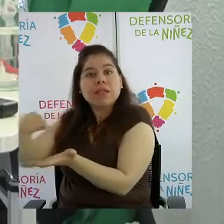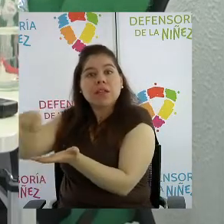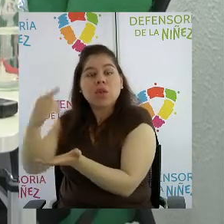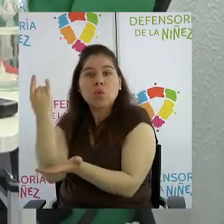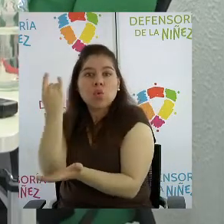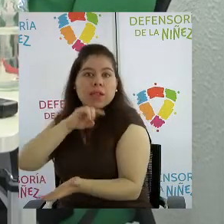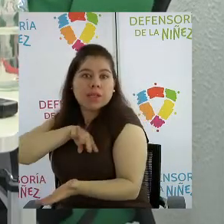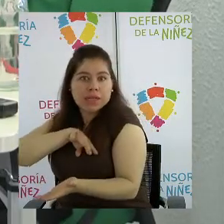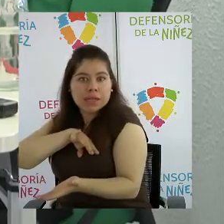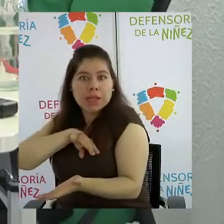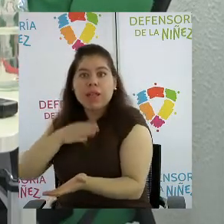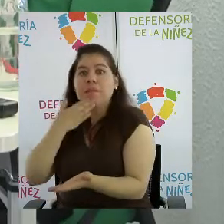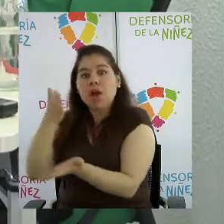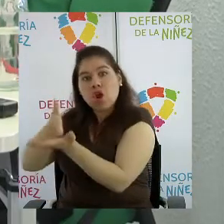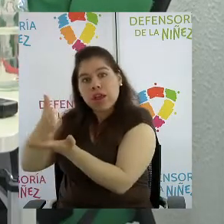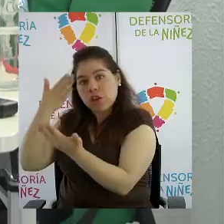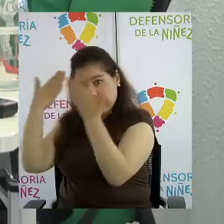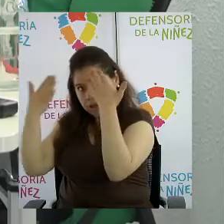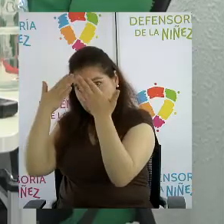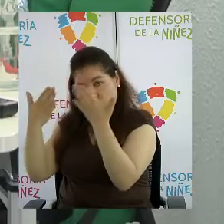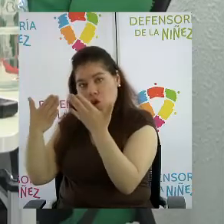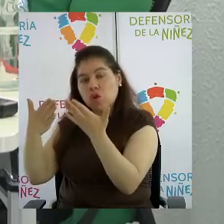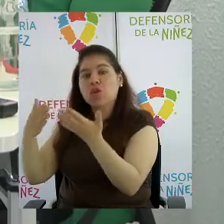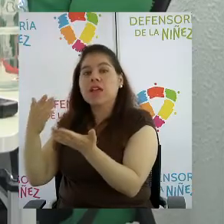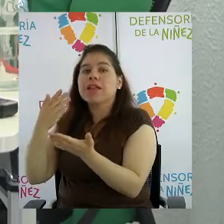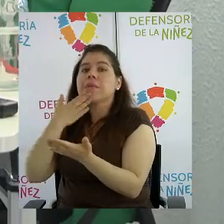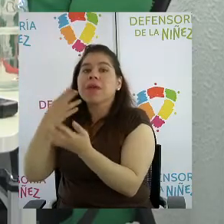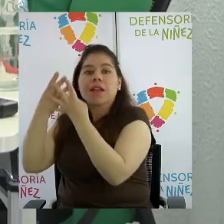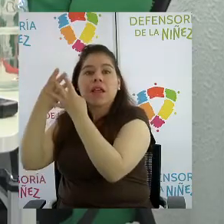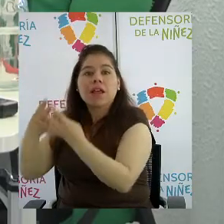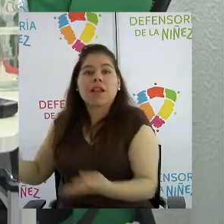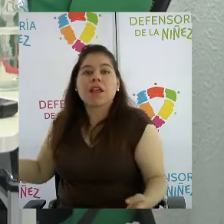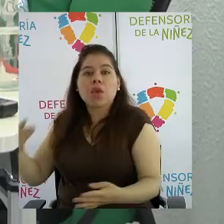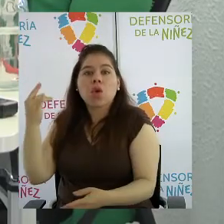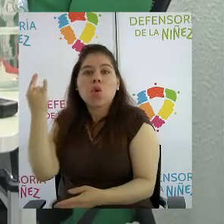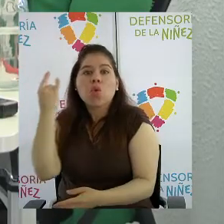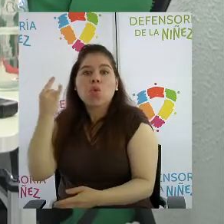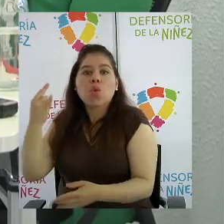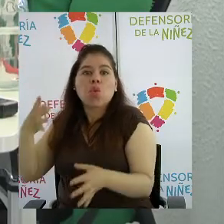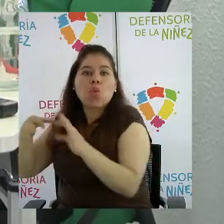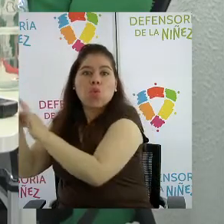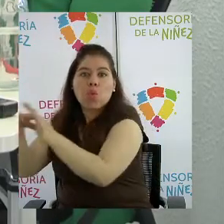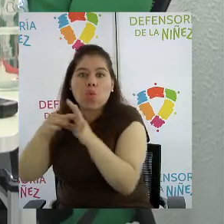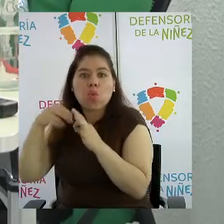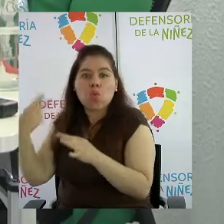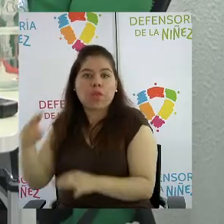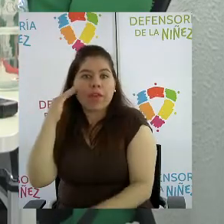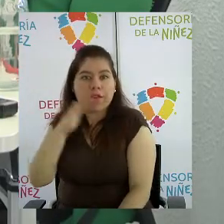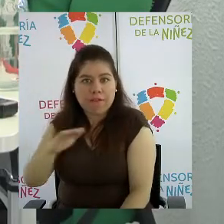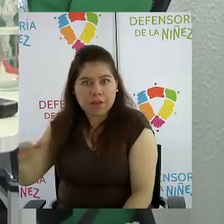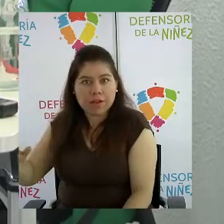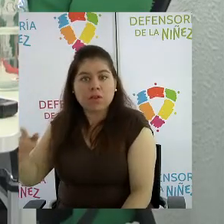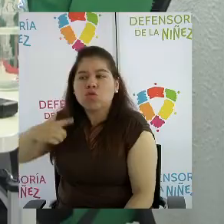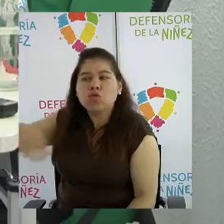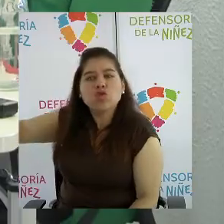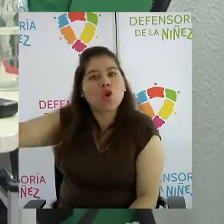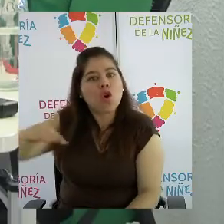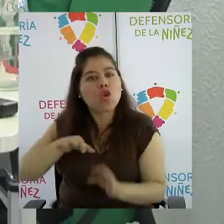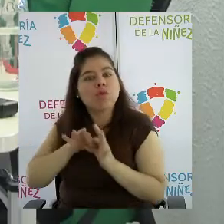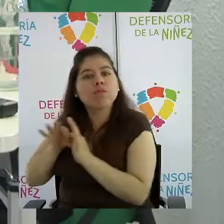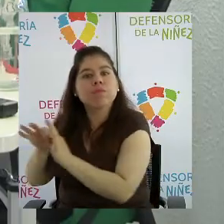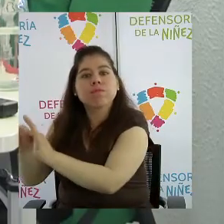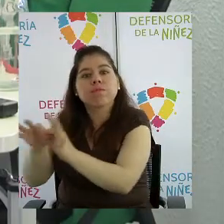Chile, con el Colegio de Psicólogos, también con la Red de Universidades Unidas por la Infancia, todos con quienes estamos coordinando